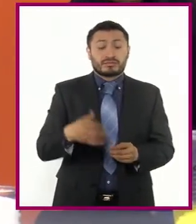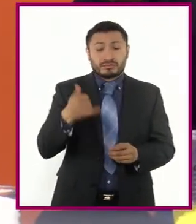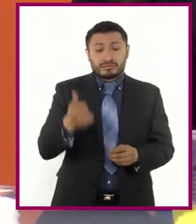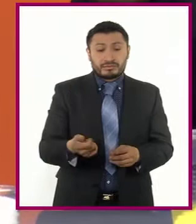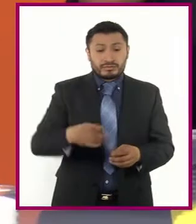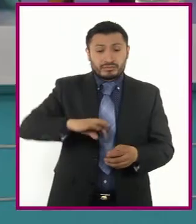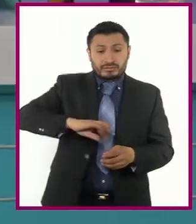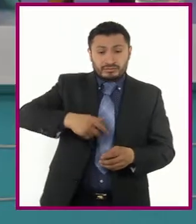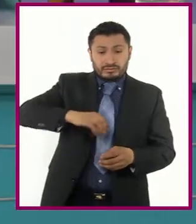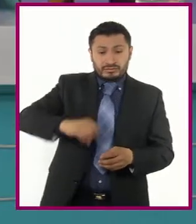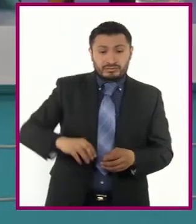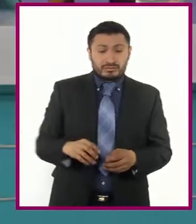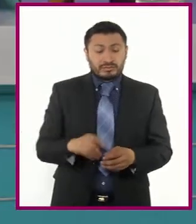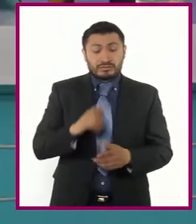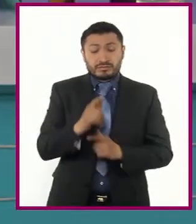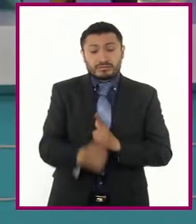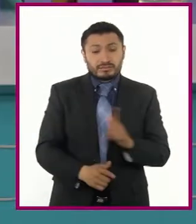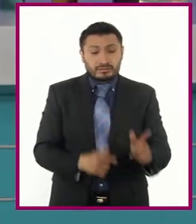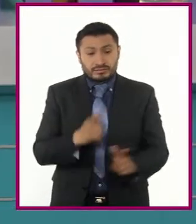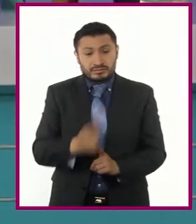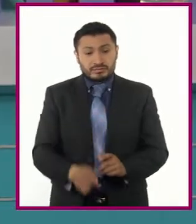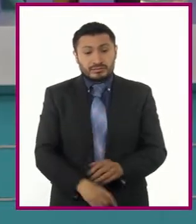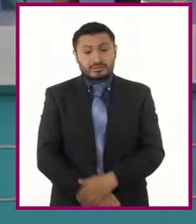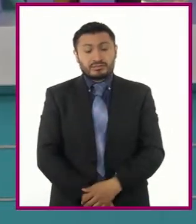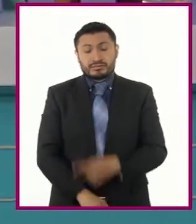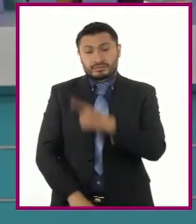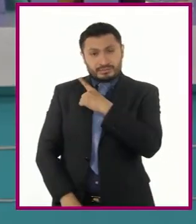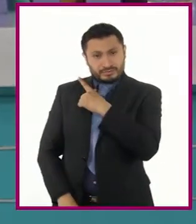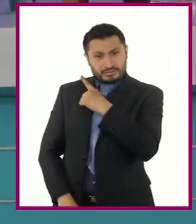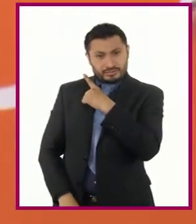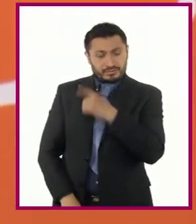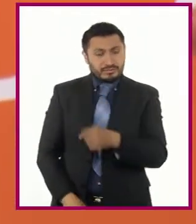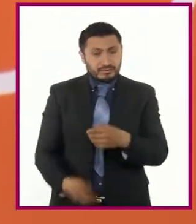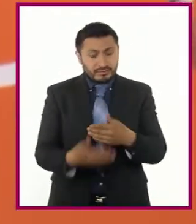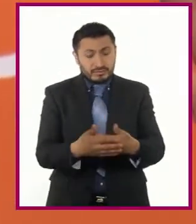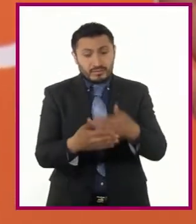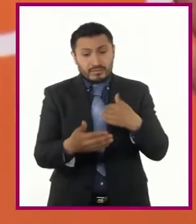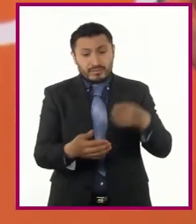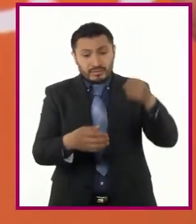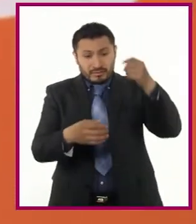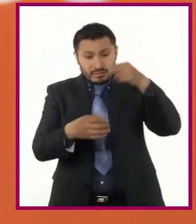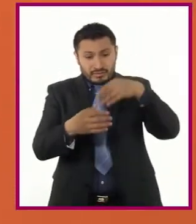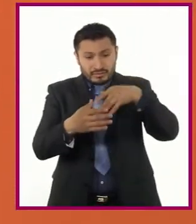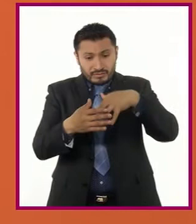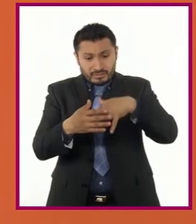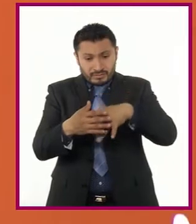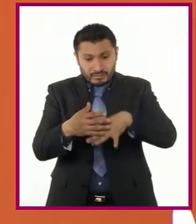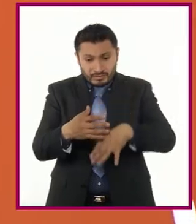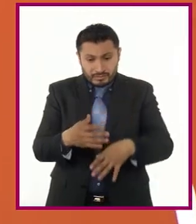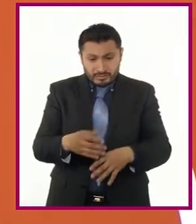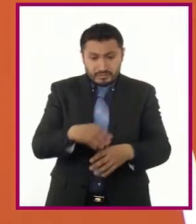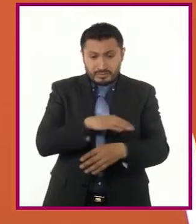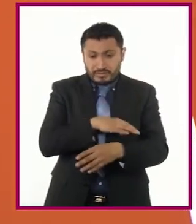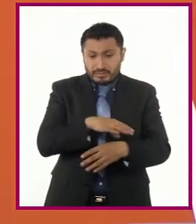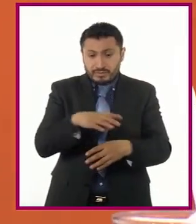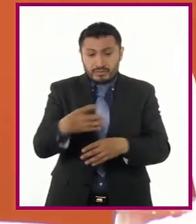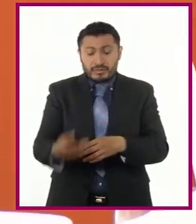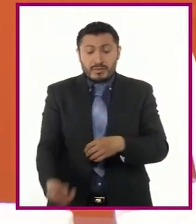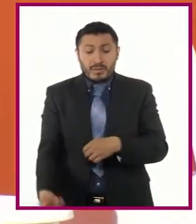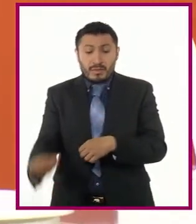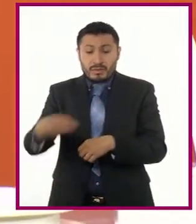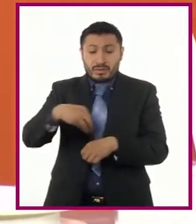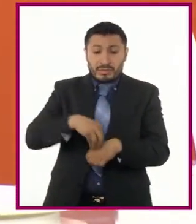llave muy despacio. Antes de que se vacíe el embudo por completo, añadimos